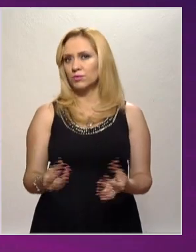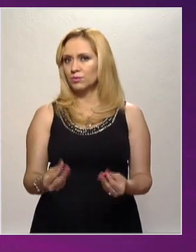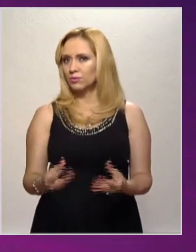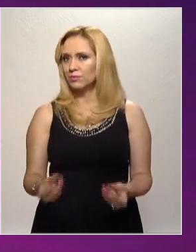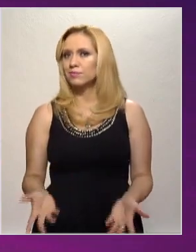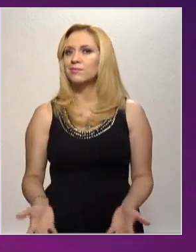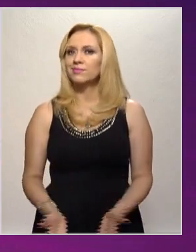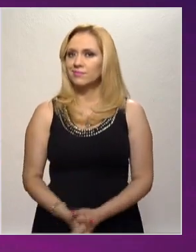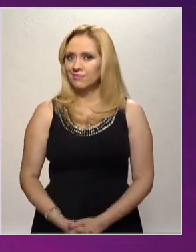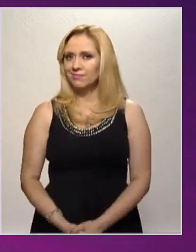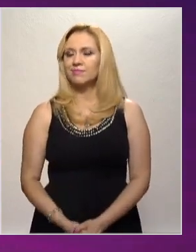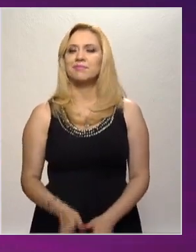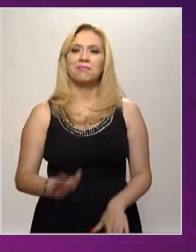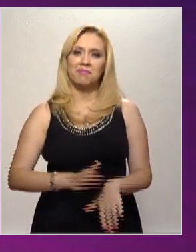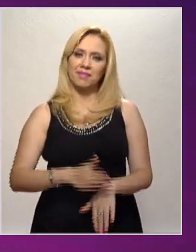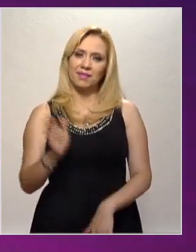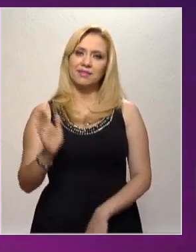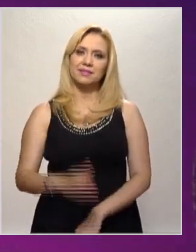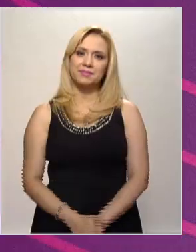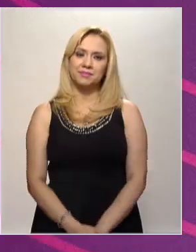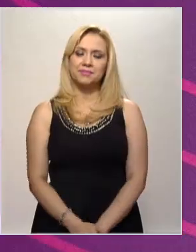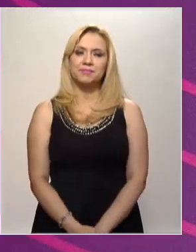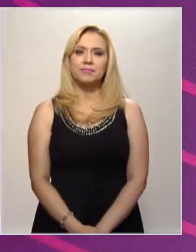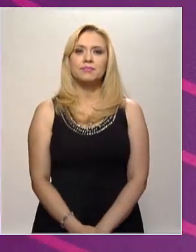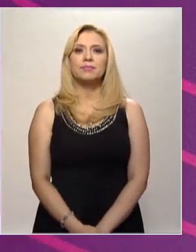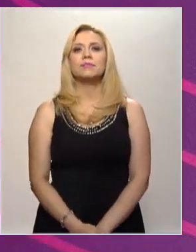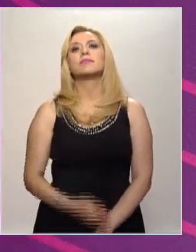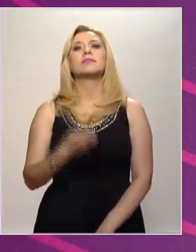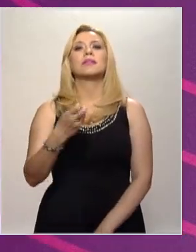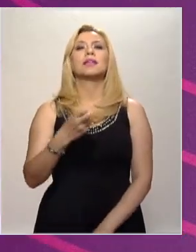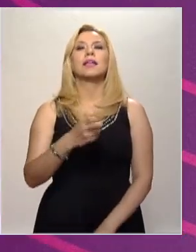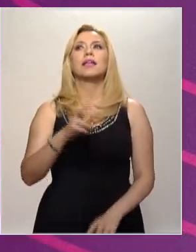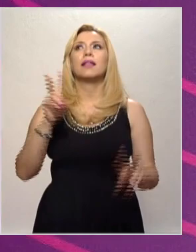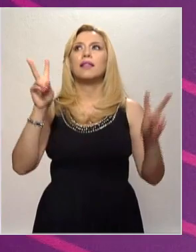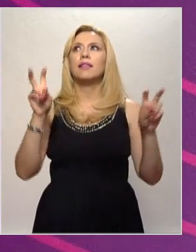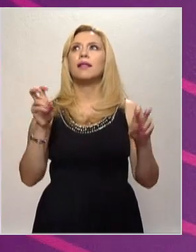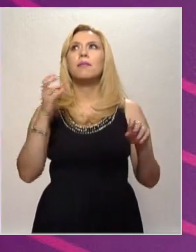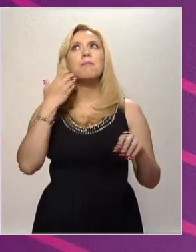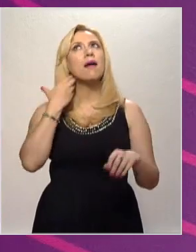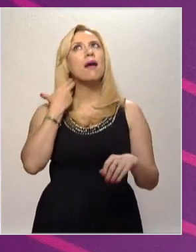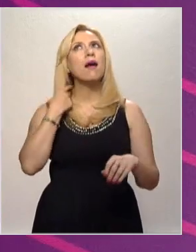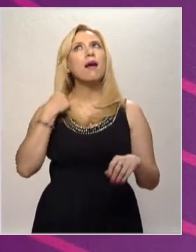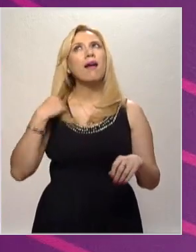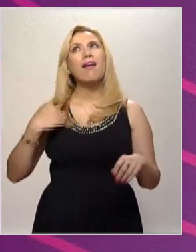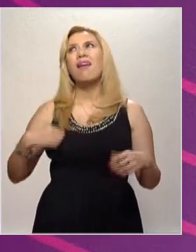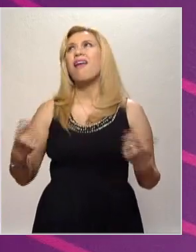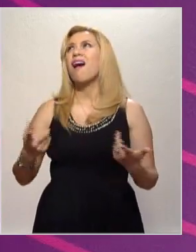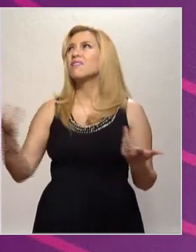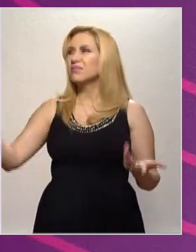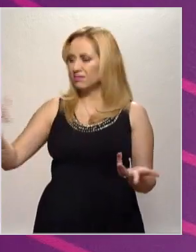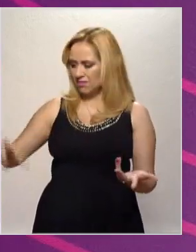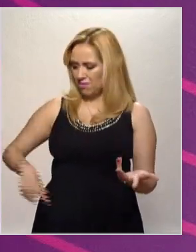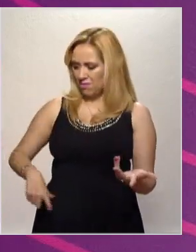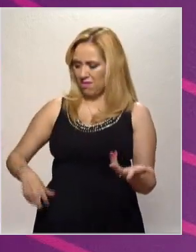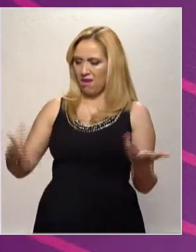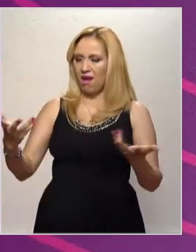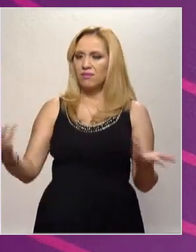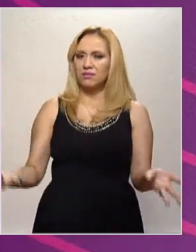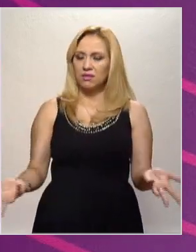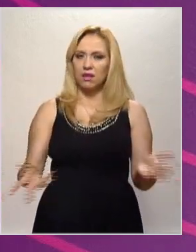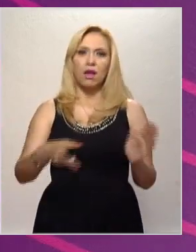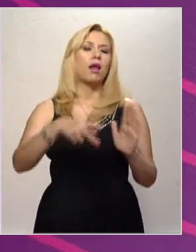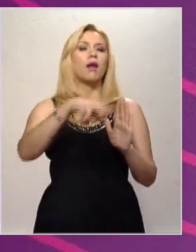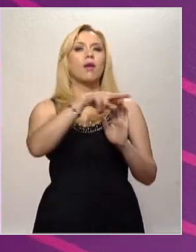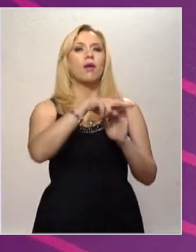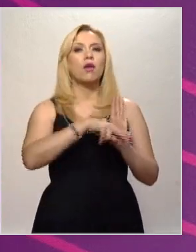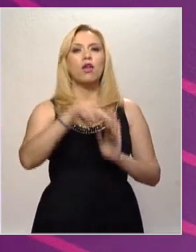nadie, es término de salud. Samir, sobre este tema también qué hace el Estado también, ¿no? ¿Qué puede hacer? Se emitió una NOM,